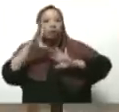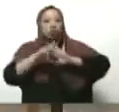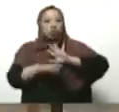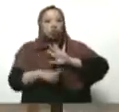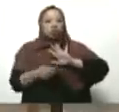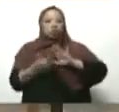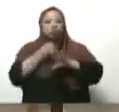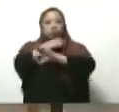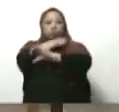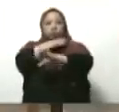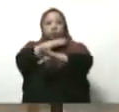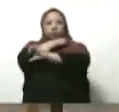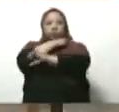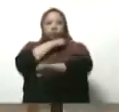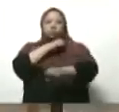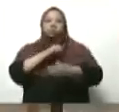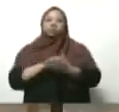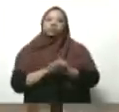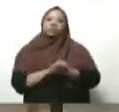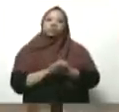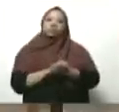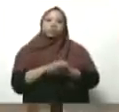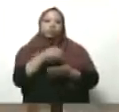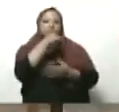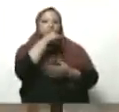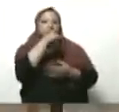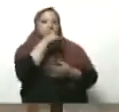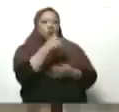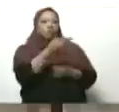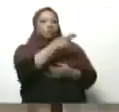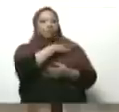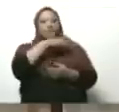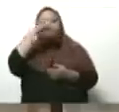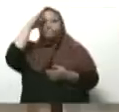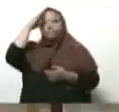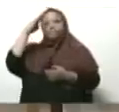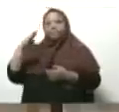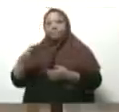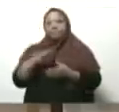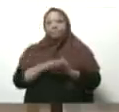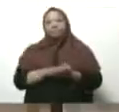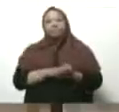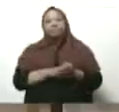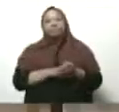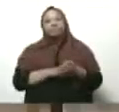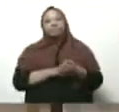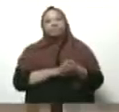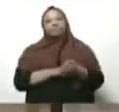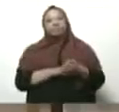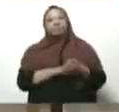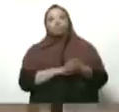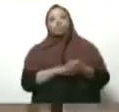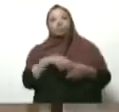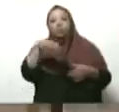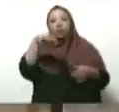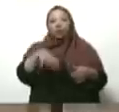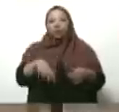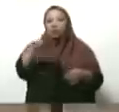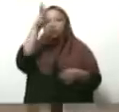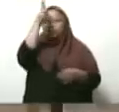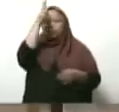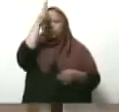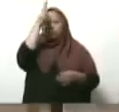como ya fue informado en rueda de prensa por las autoridades militares en el estado falcón